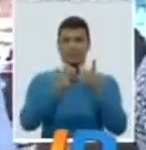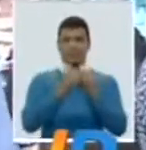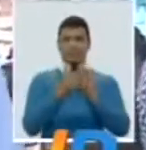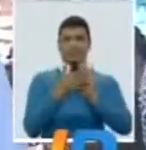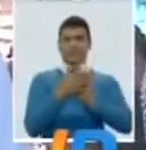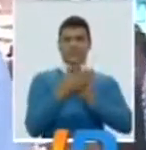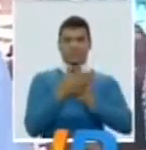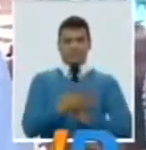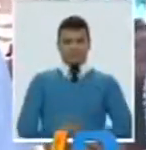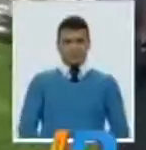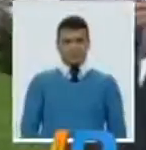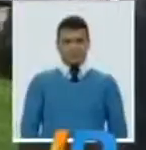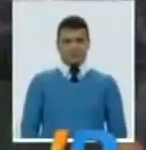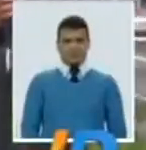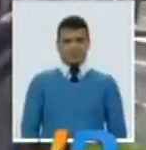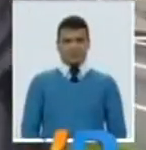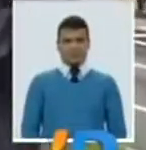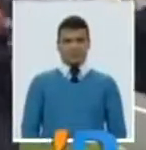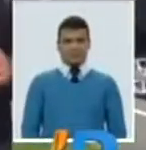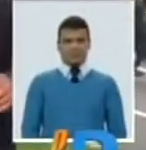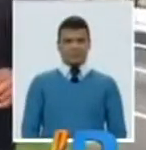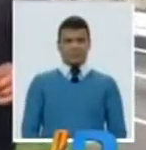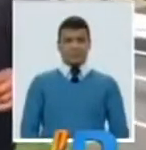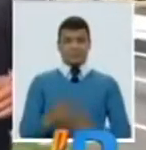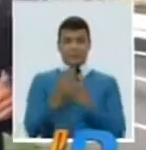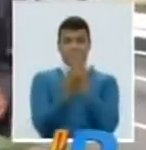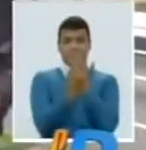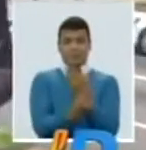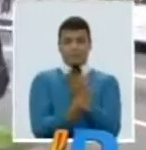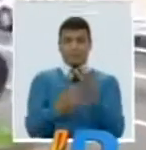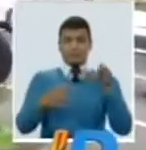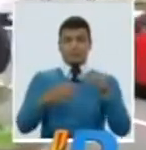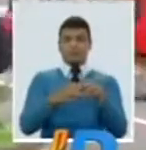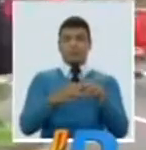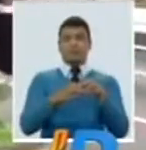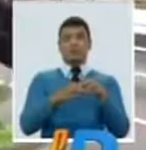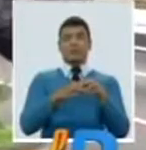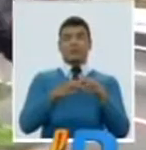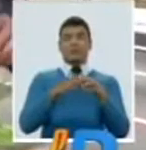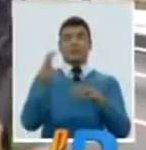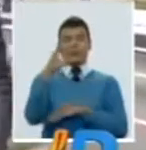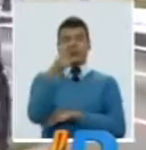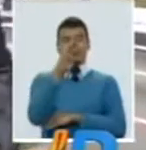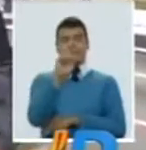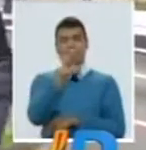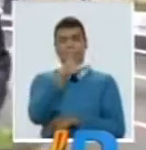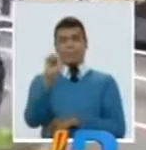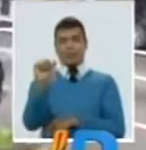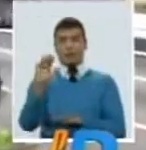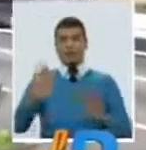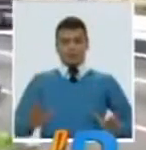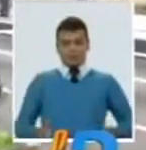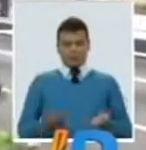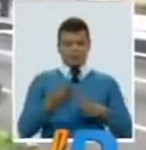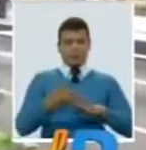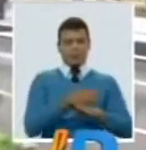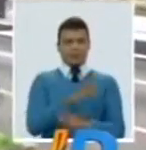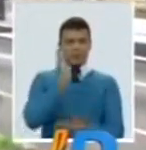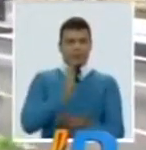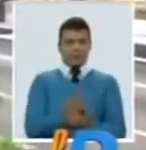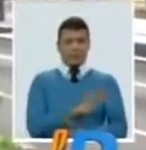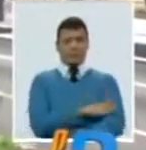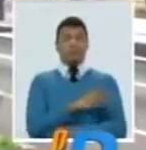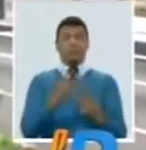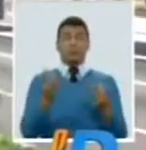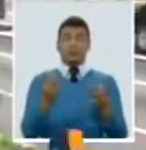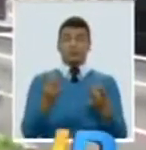informó Andrés Díaz. El delantero de Puerto Colombia, Carlos Bacca, está en mejoría. recuperándose de un inconveniente muscular y la